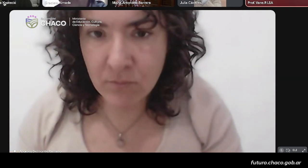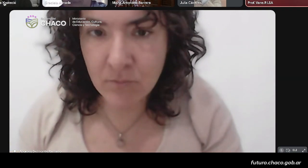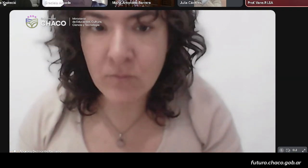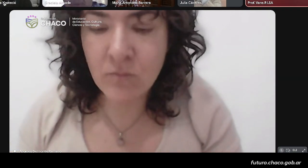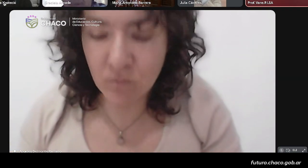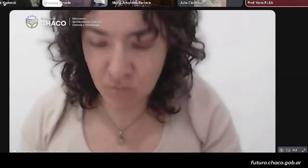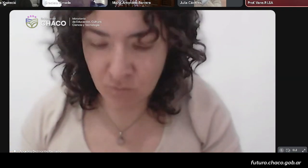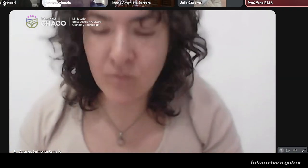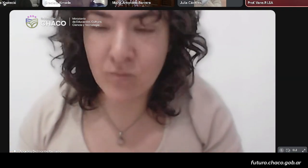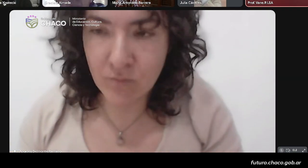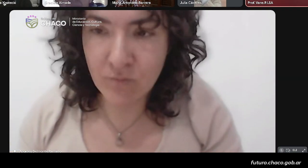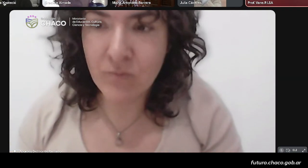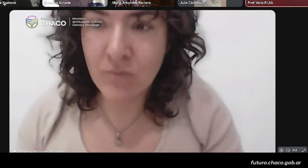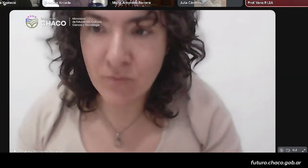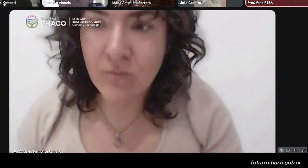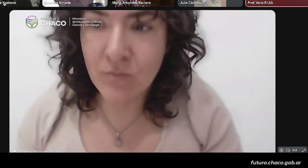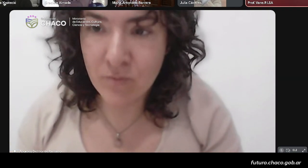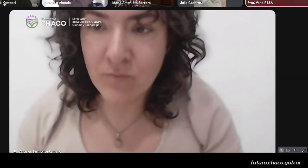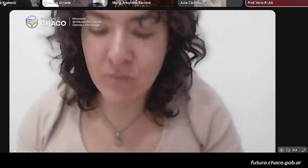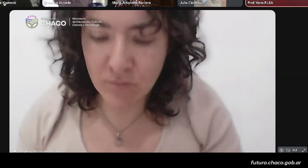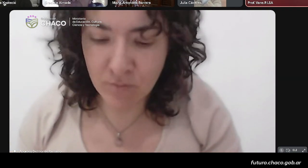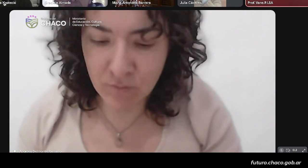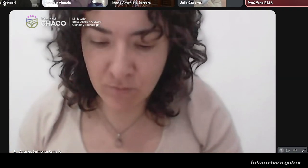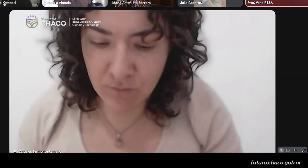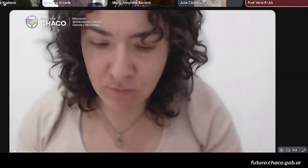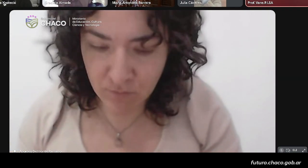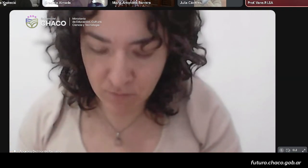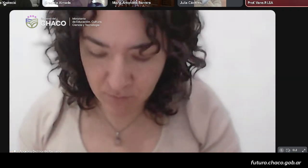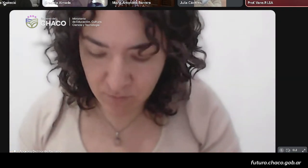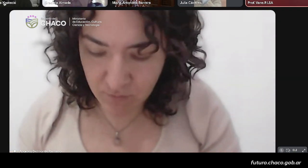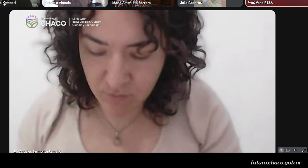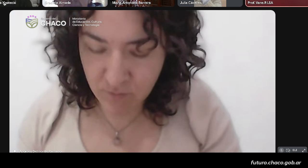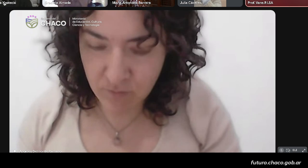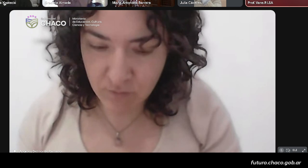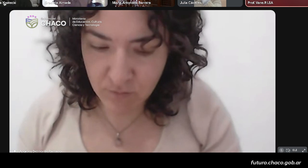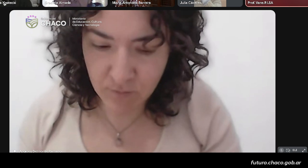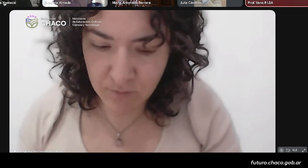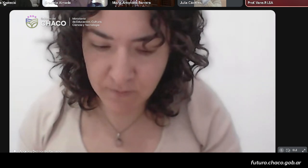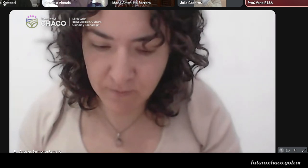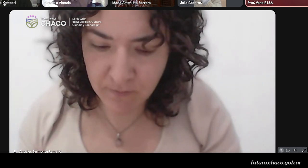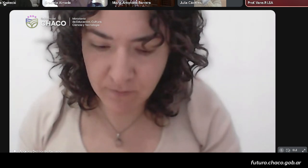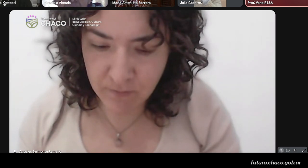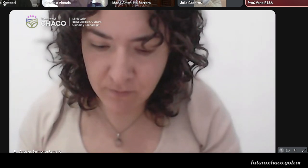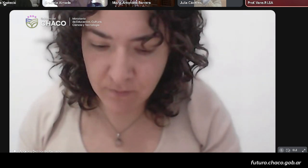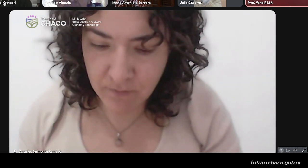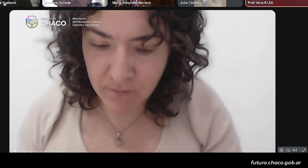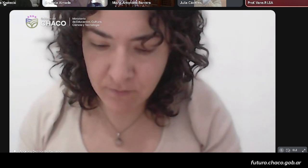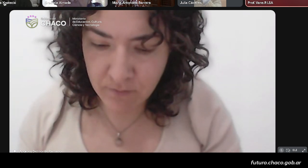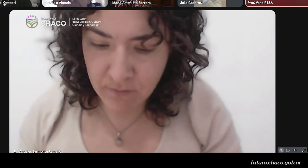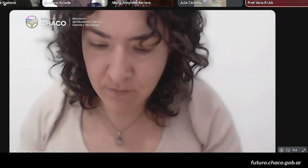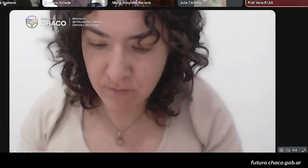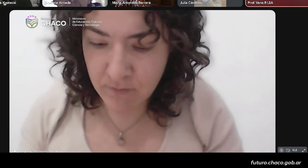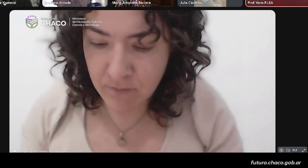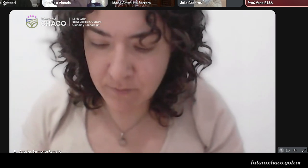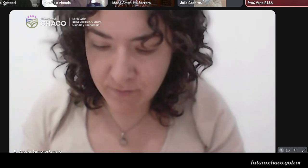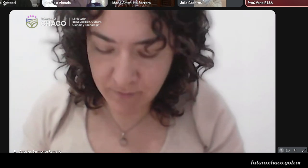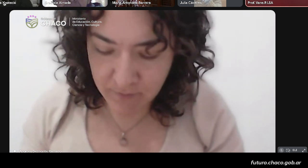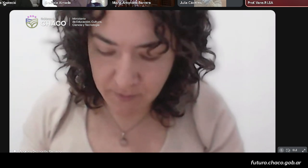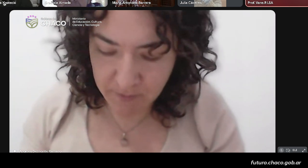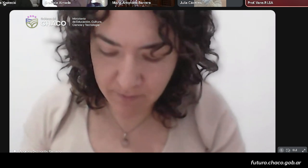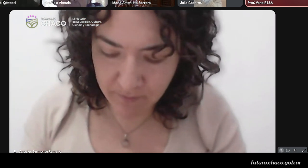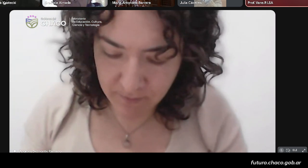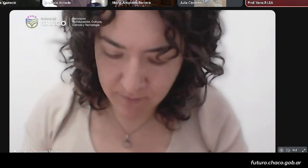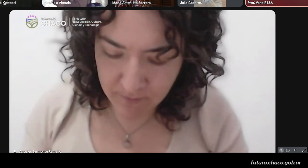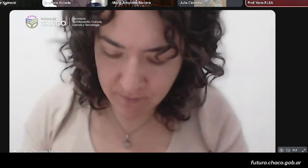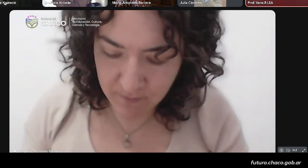Nos vamos a anotar a la escuela, por ejemplo, con el tema de mesa de examen, o empezamos la escuela, ¿qué datos nos piden? La idea es que esos datos que vemos todo el tiempo